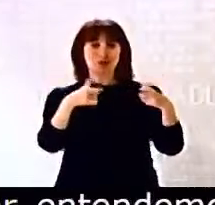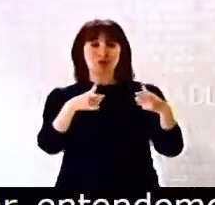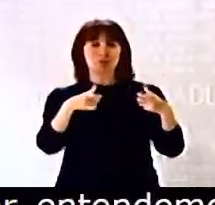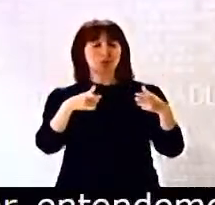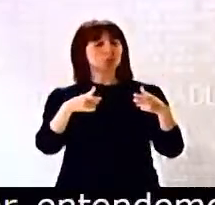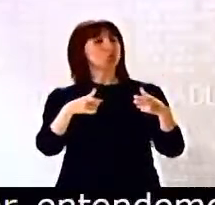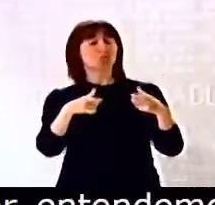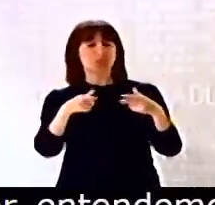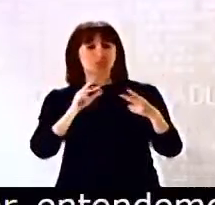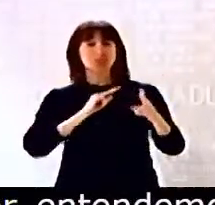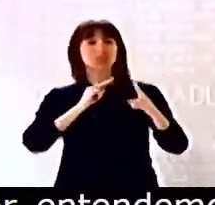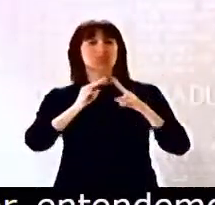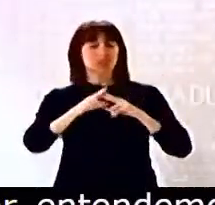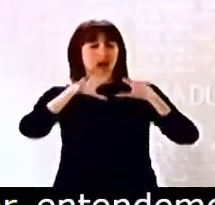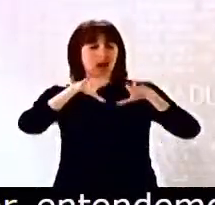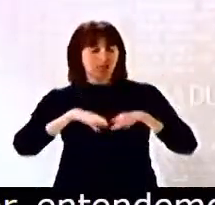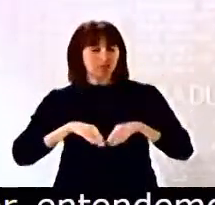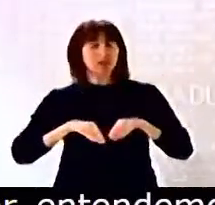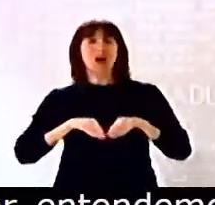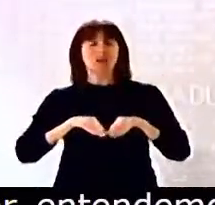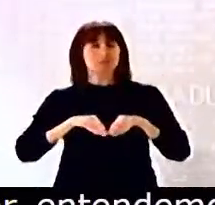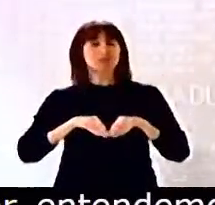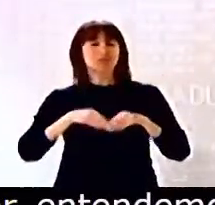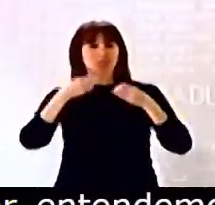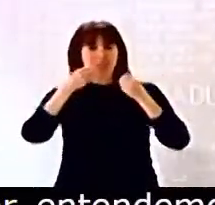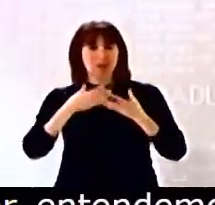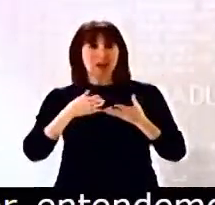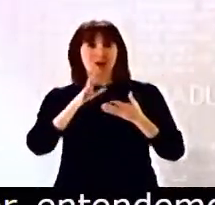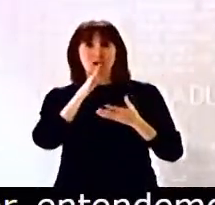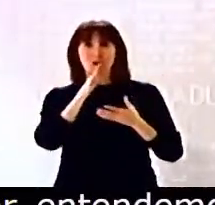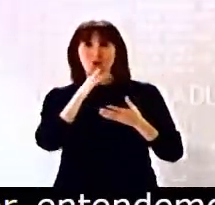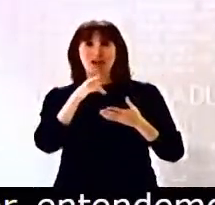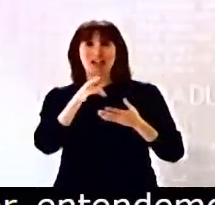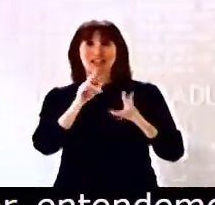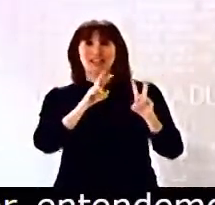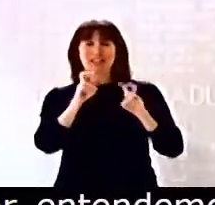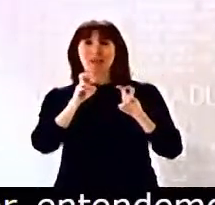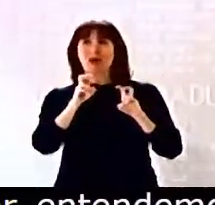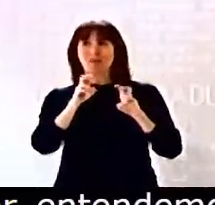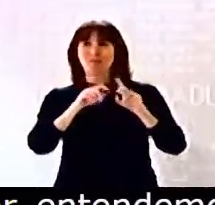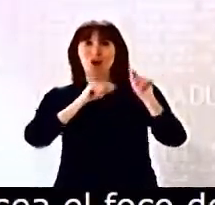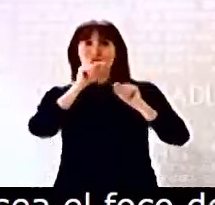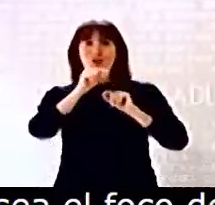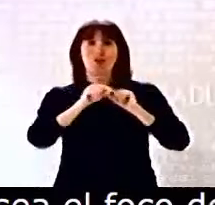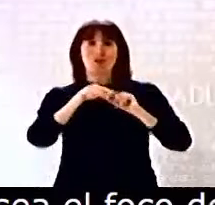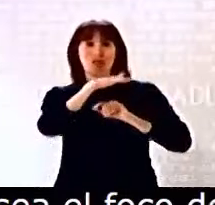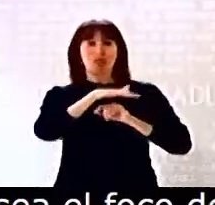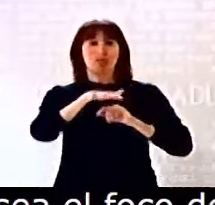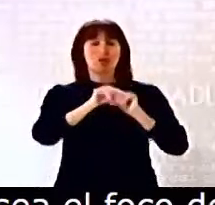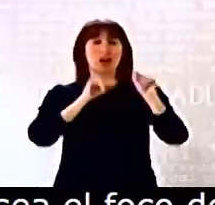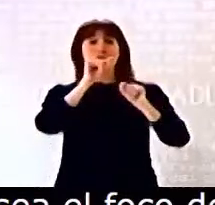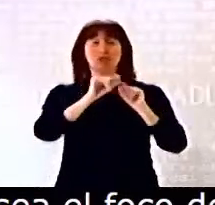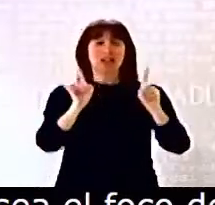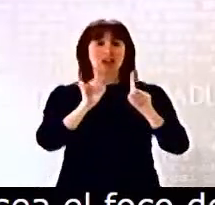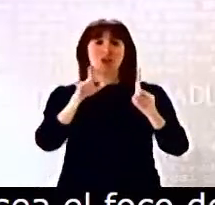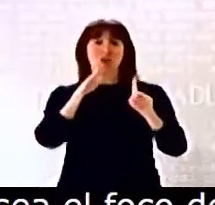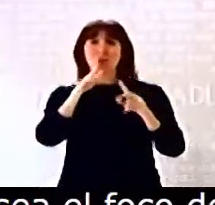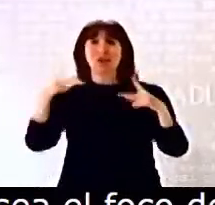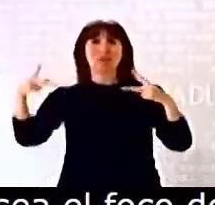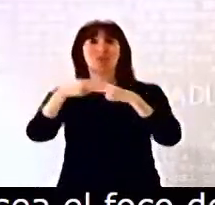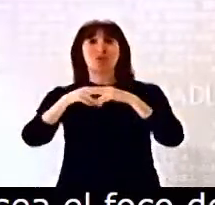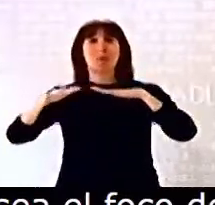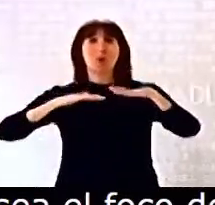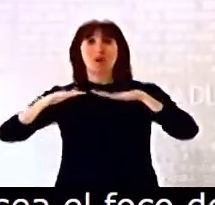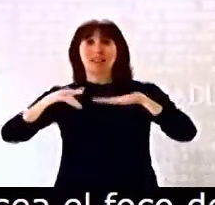respondido muy adecuadamente, no porque sea el foco de contagio, sino porque teníamos que disminuir la movilidad y ellos eran